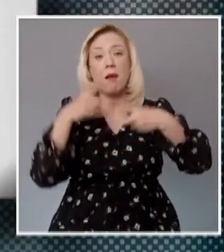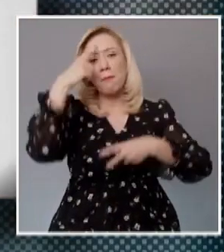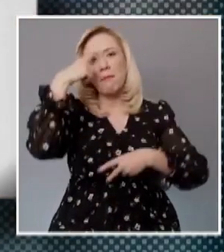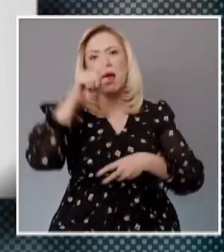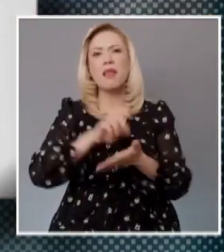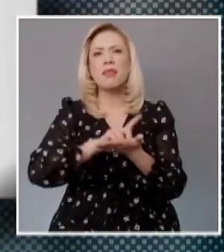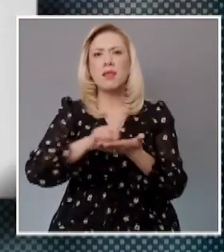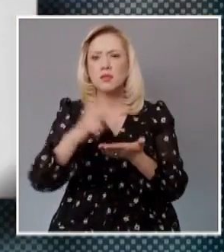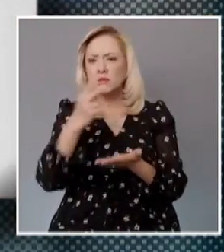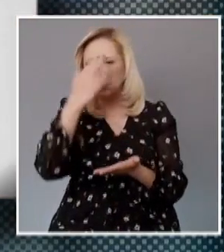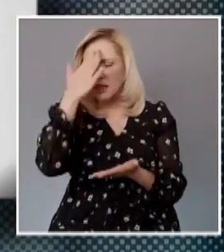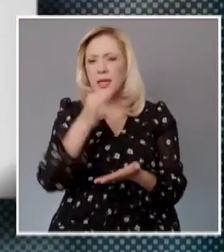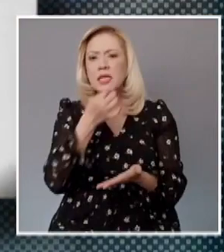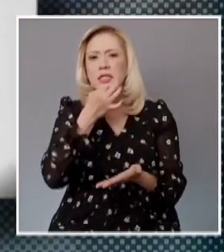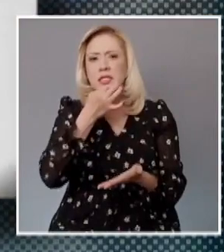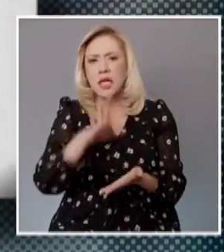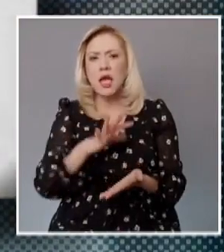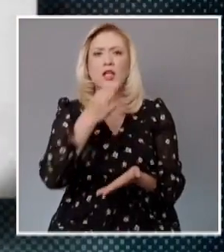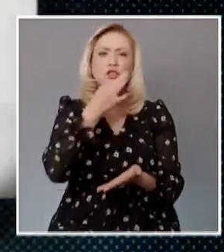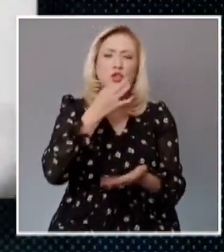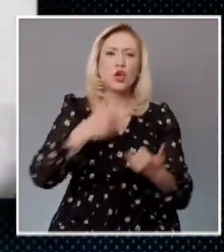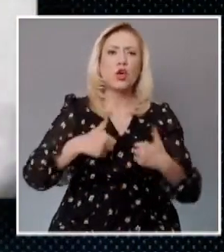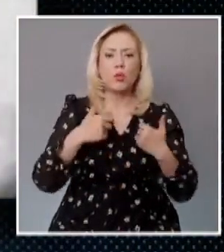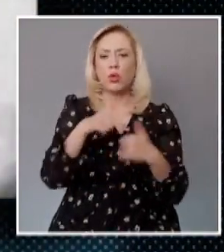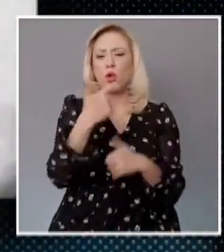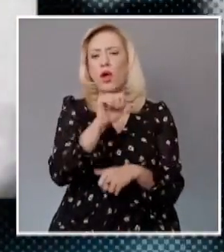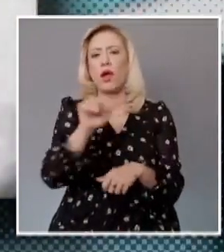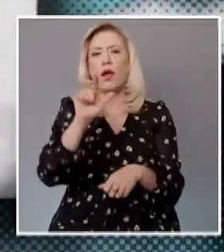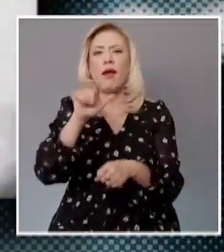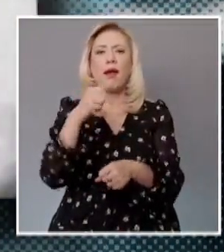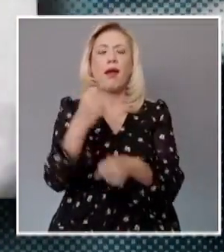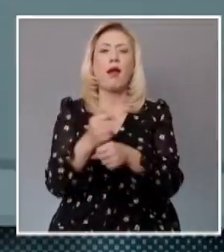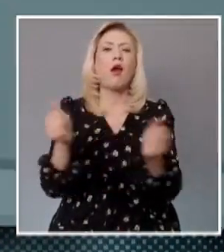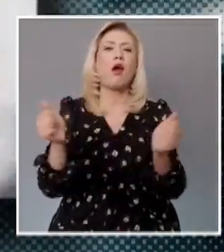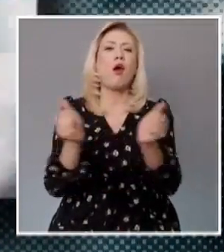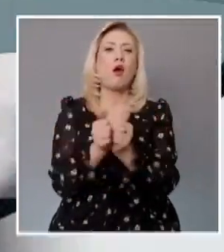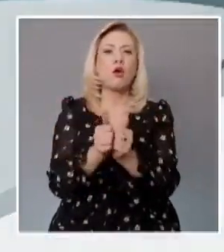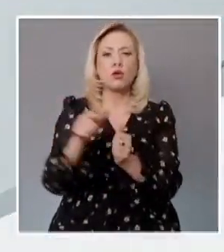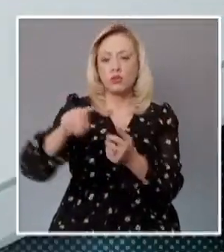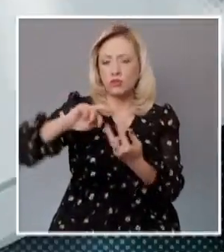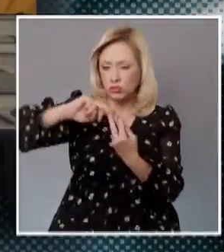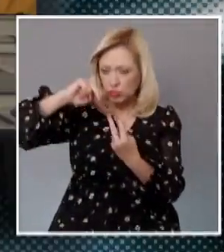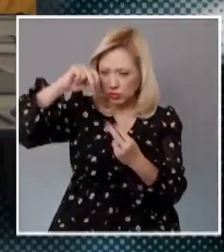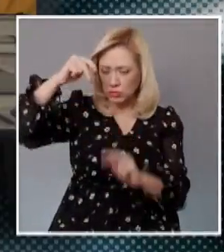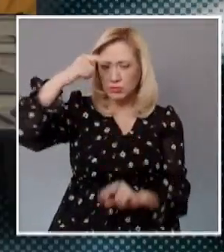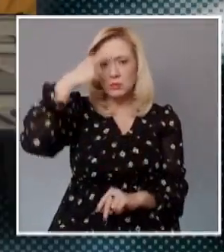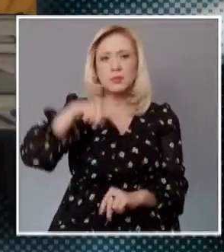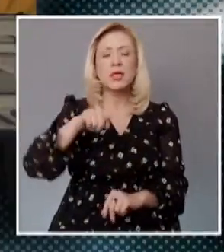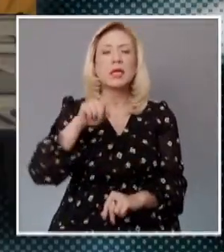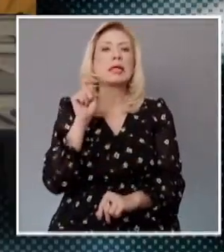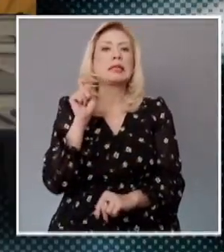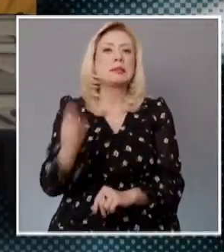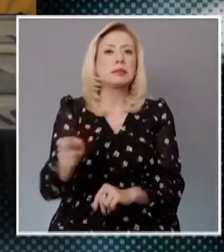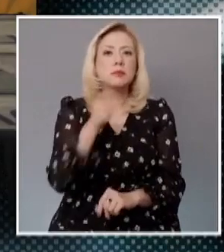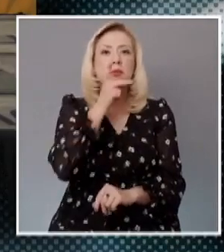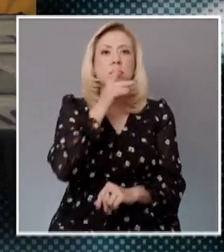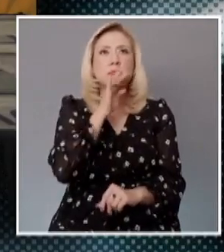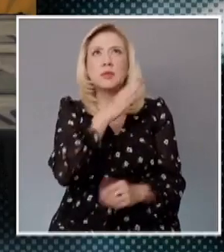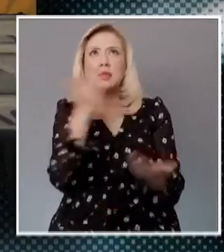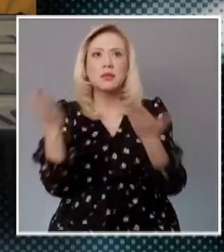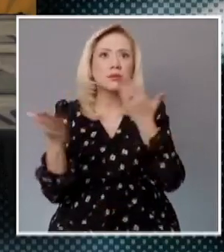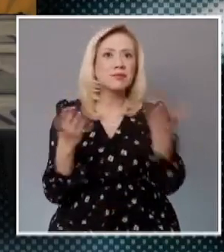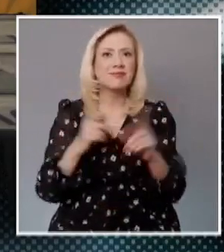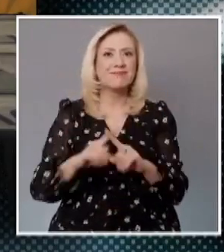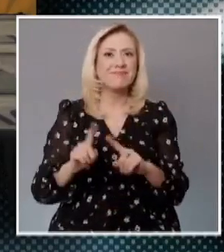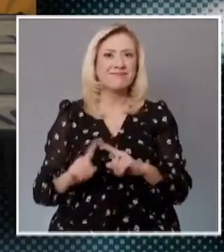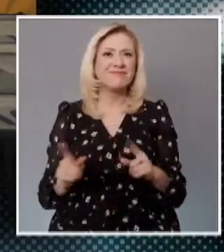niñas, niños y adolescentes a través de la obtención de perfiles genéticos. En Morelos se llevó a cabo el primer